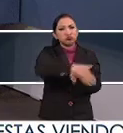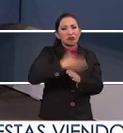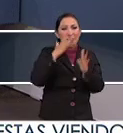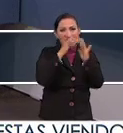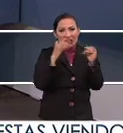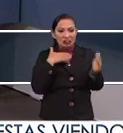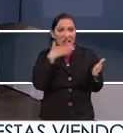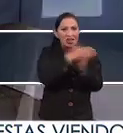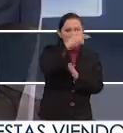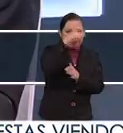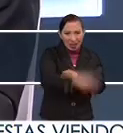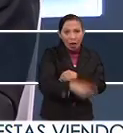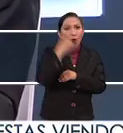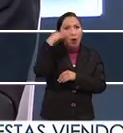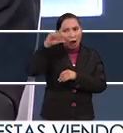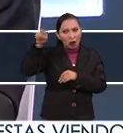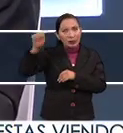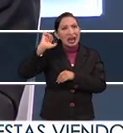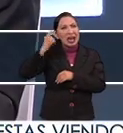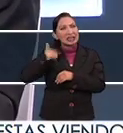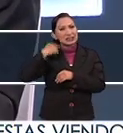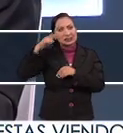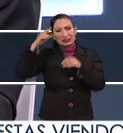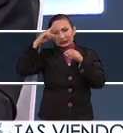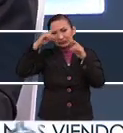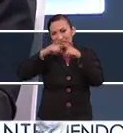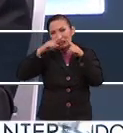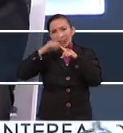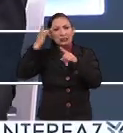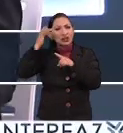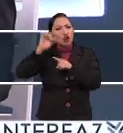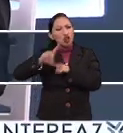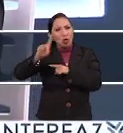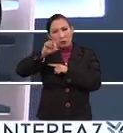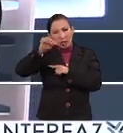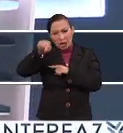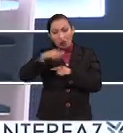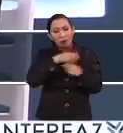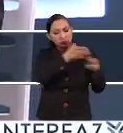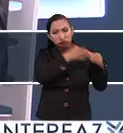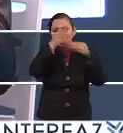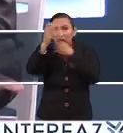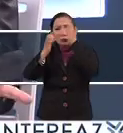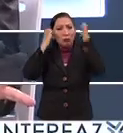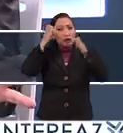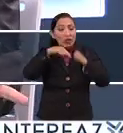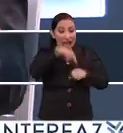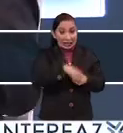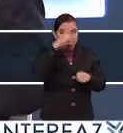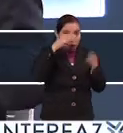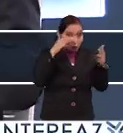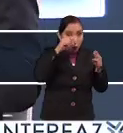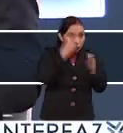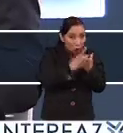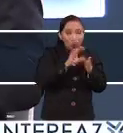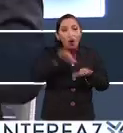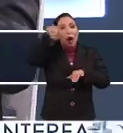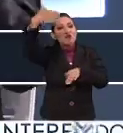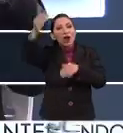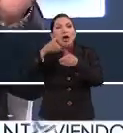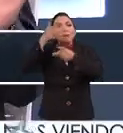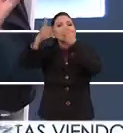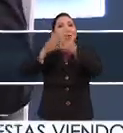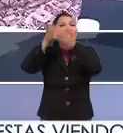francesa también en Oaxaca, en el exconvento de Santo Domingo. Y bueno, son una serie de veces que tenemos más exposiciones fuera del museo que dentro del museo.